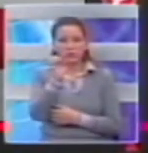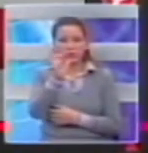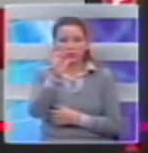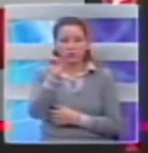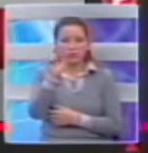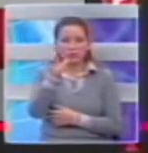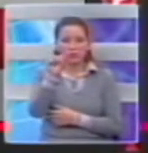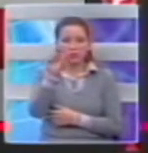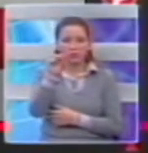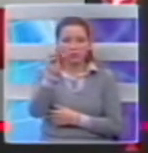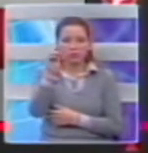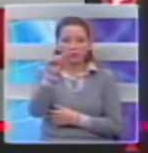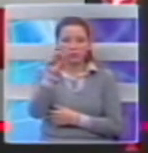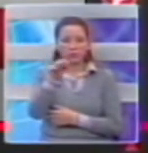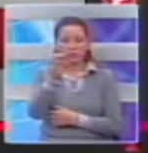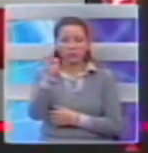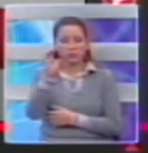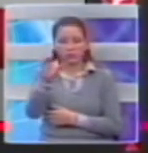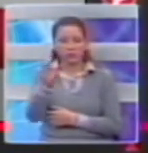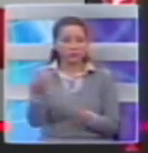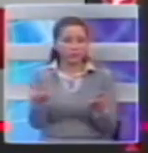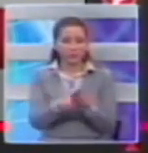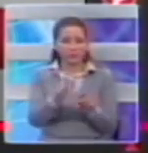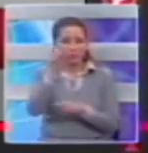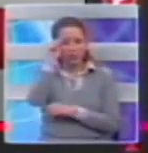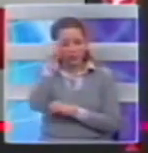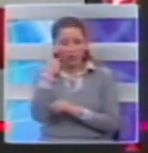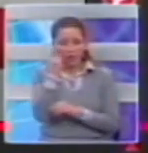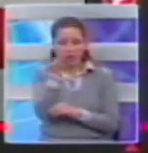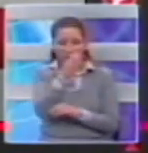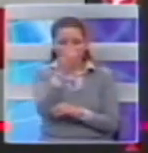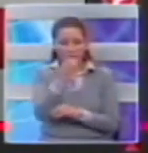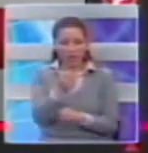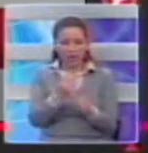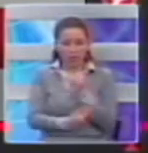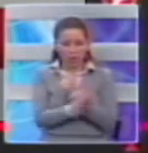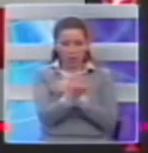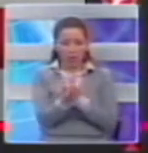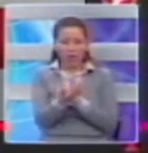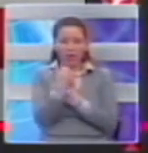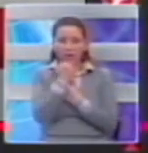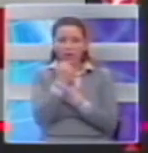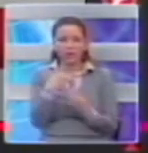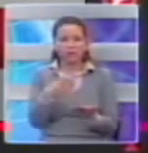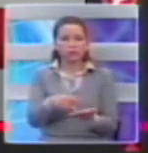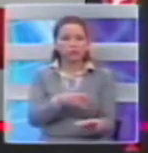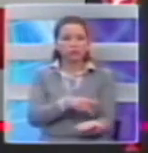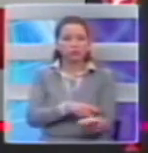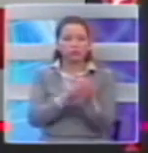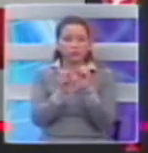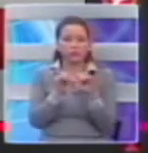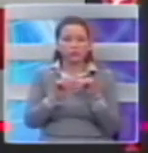www.telerama.es en la sección En Boga. No solo eso, recuerden también, ustedes podrán chequear cada una de las notas que salen en nuestro programa.